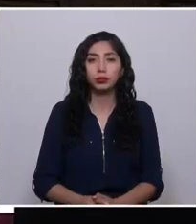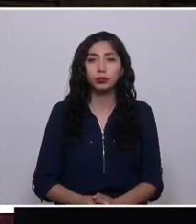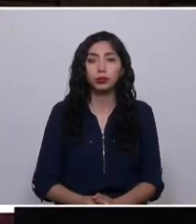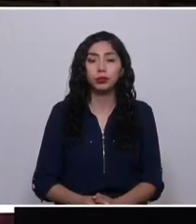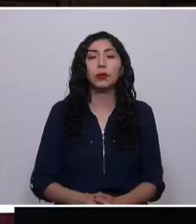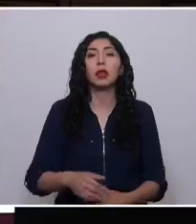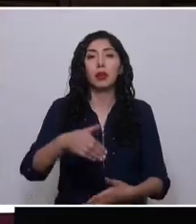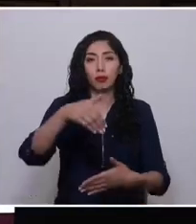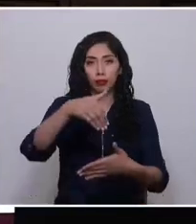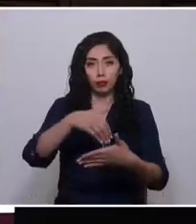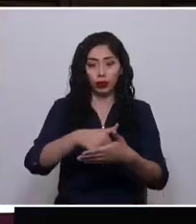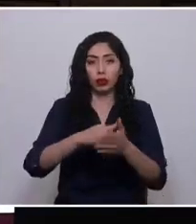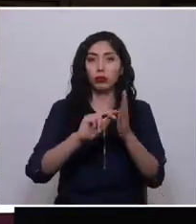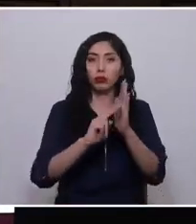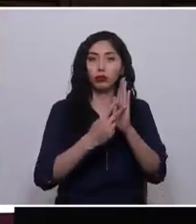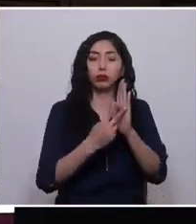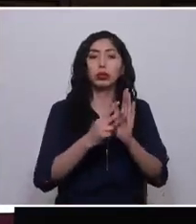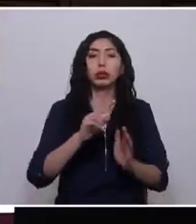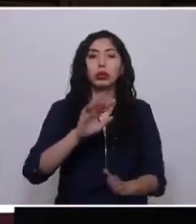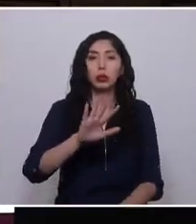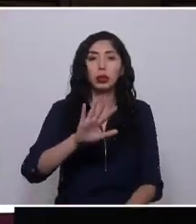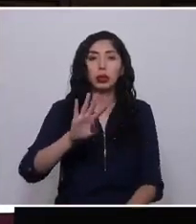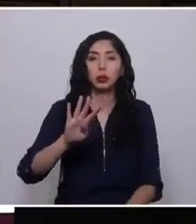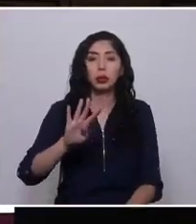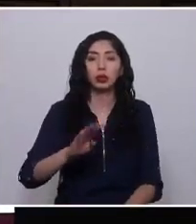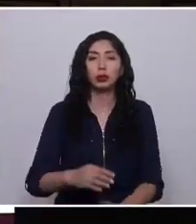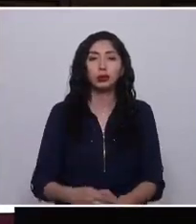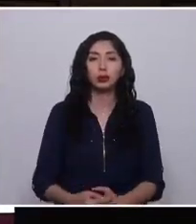En votación, la indicación 54.